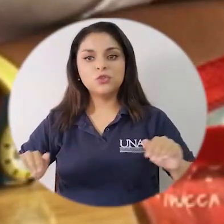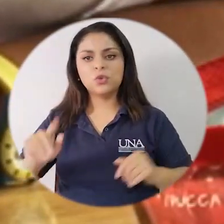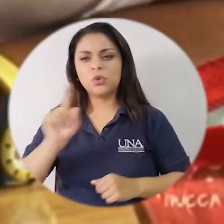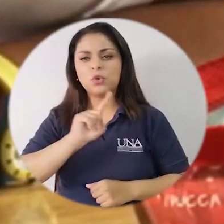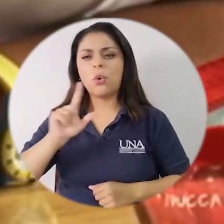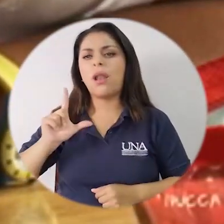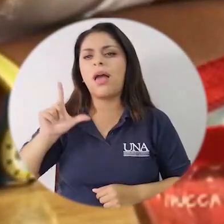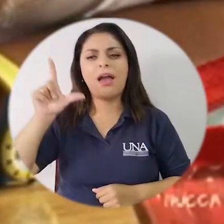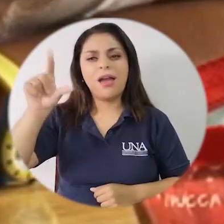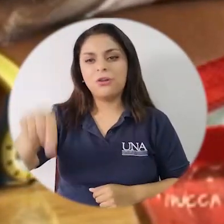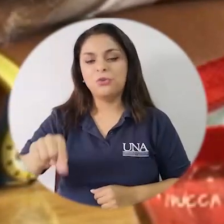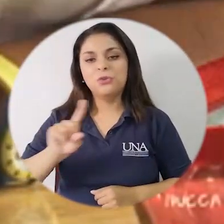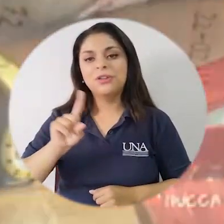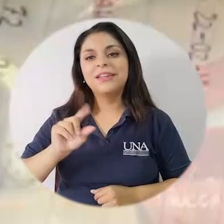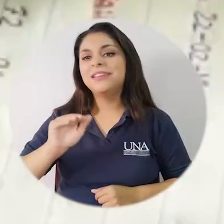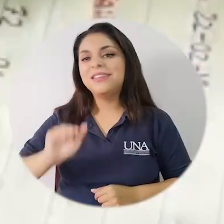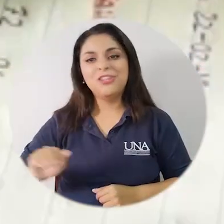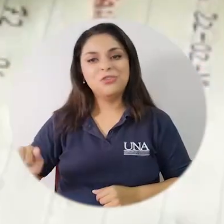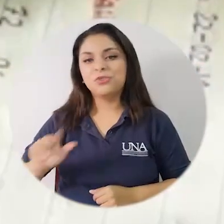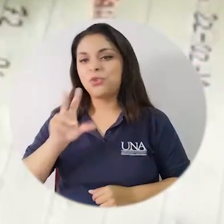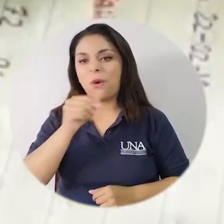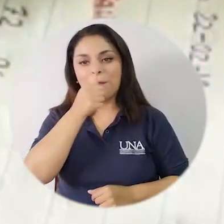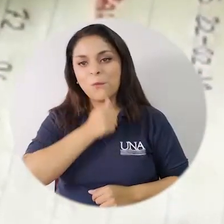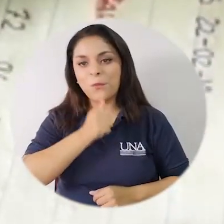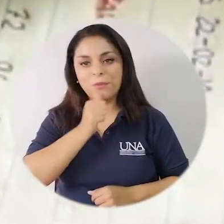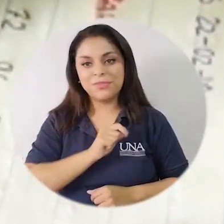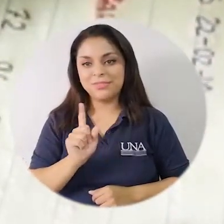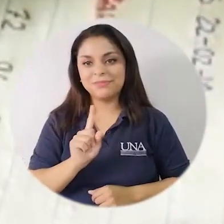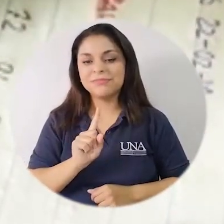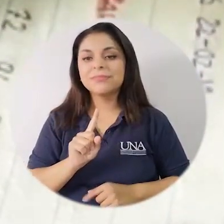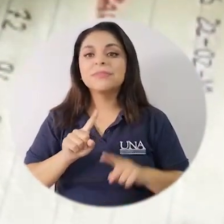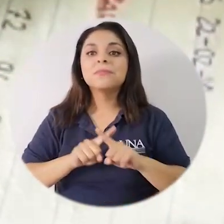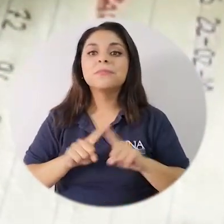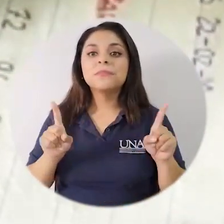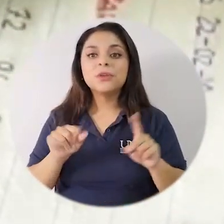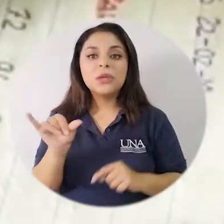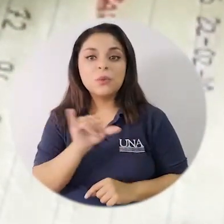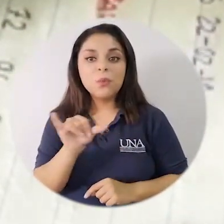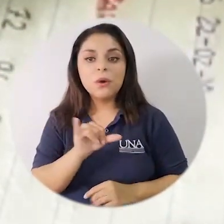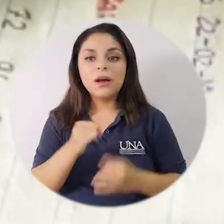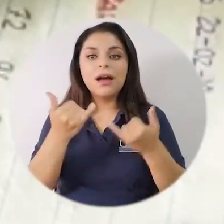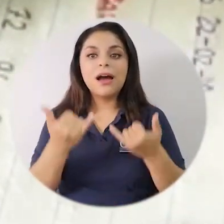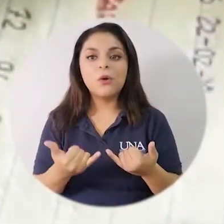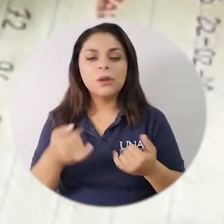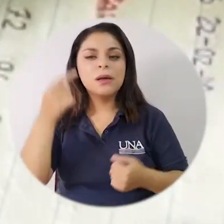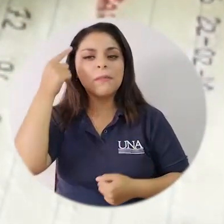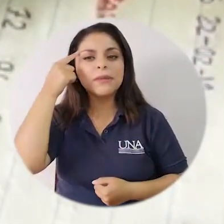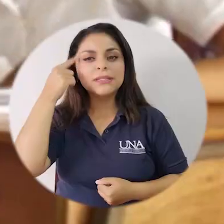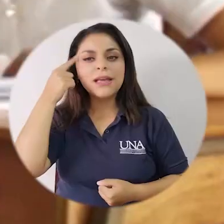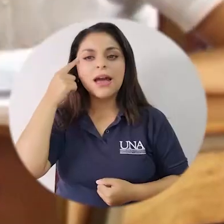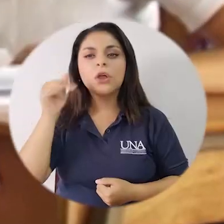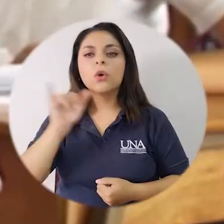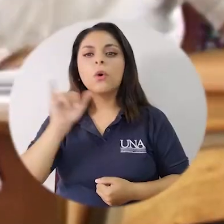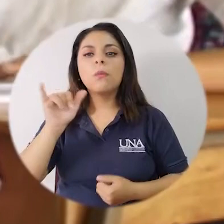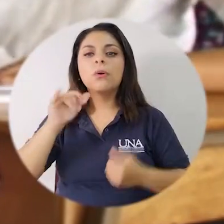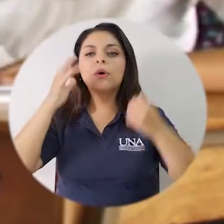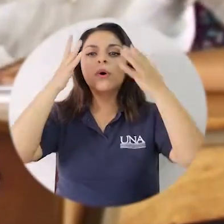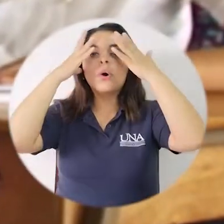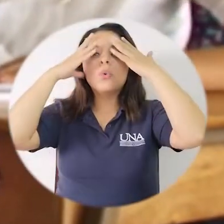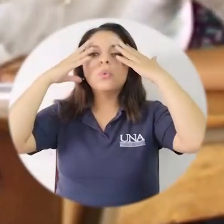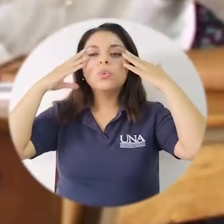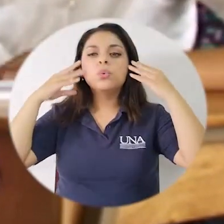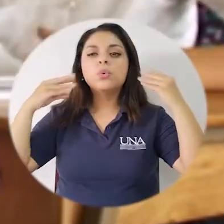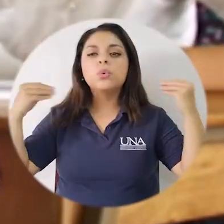niños, no vamos a ir a caminar distancias largas porque los niños no van a aguantar ese ritmo. Pero igual, ahorita lo que tenemos que ver es un tema más